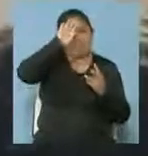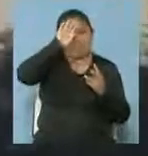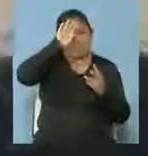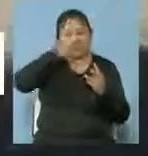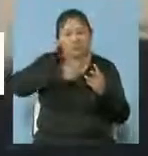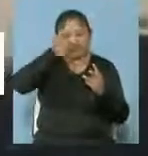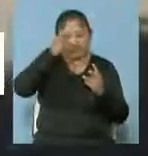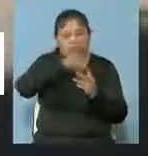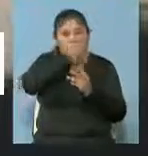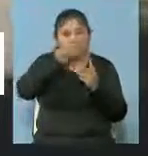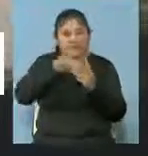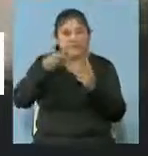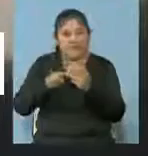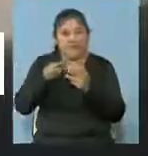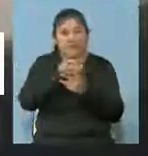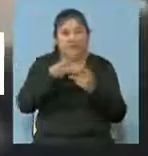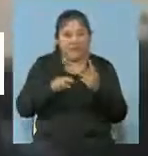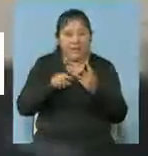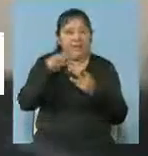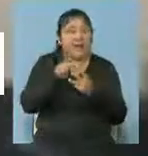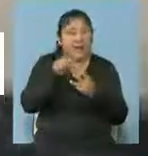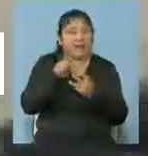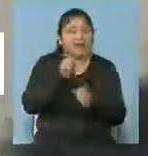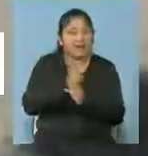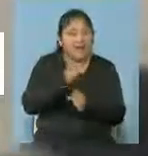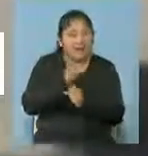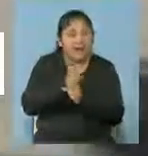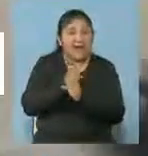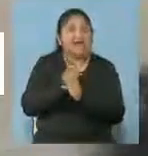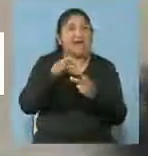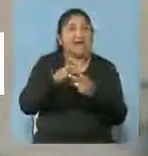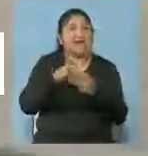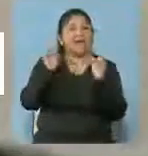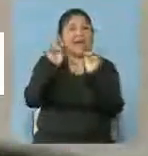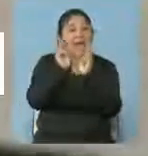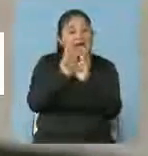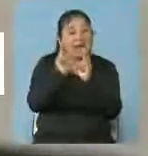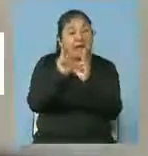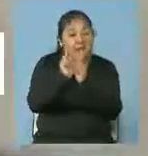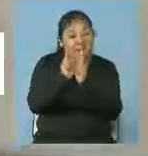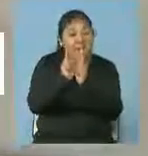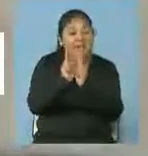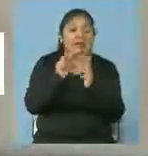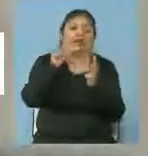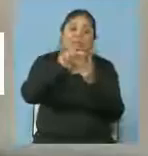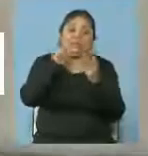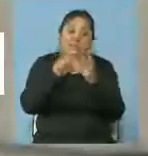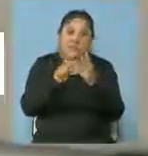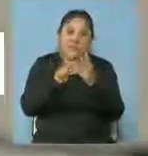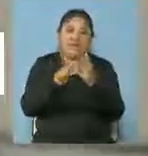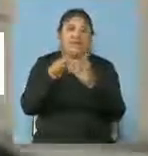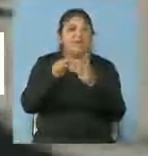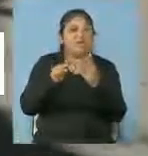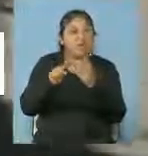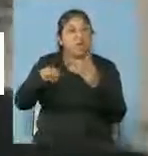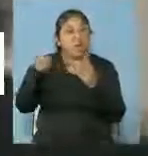de que trabajaba este sargento en Abrapampa, se debió cumplir ya también con otra medida, que es la de